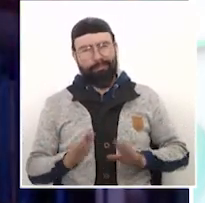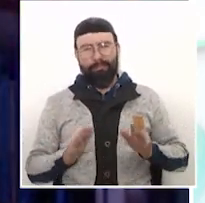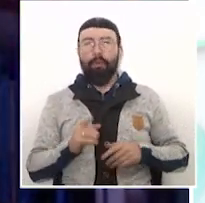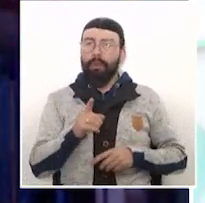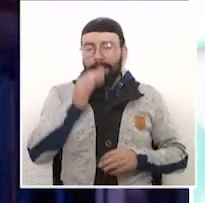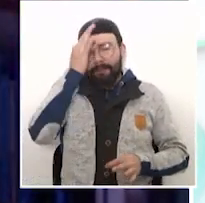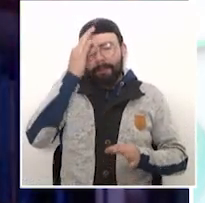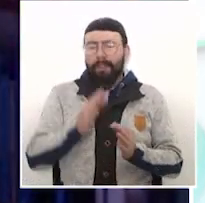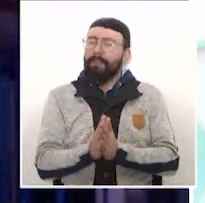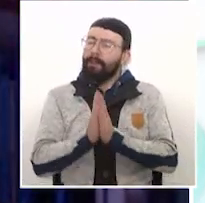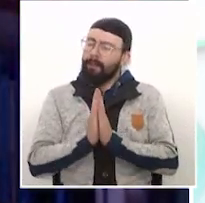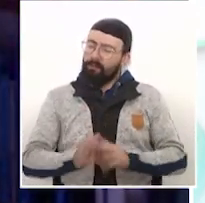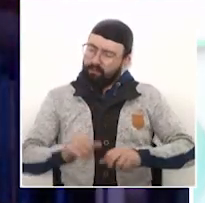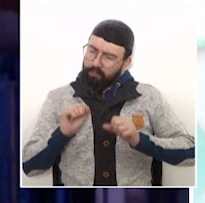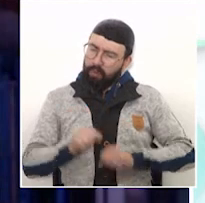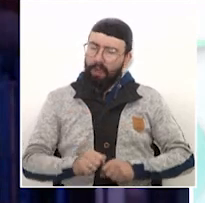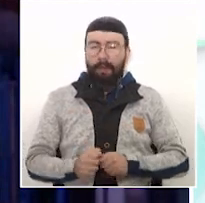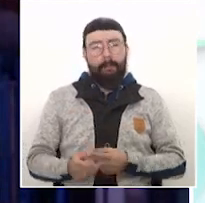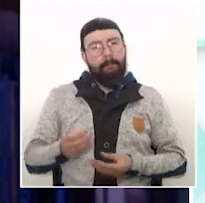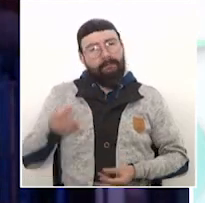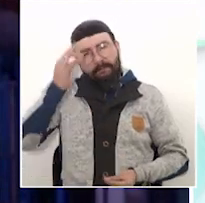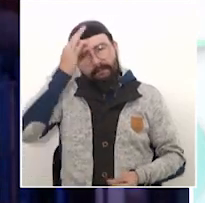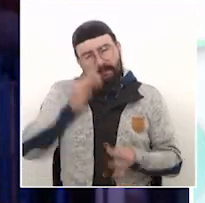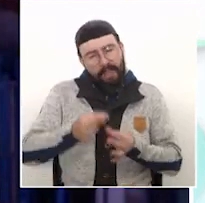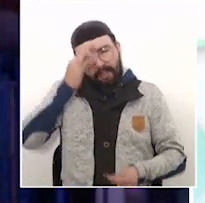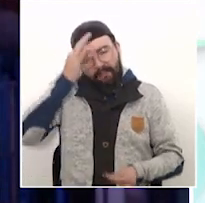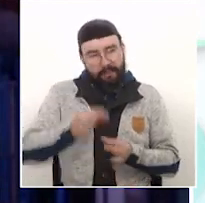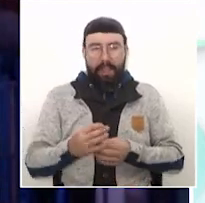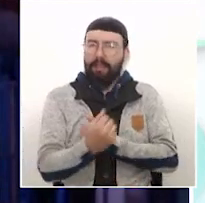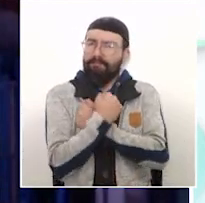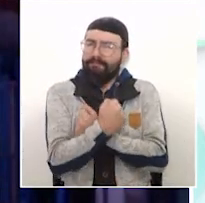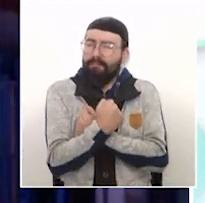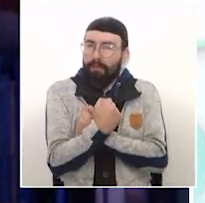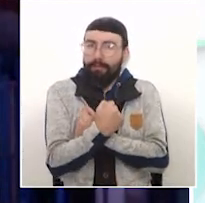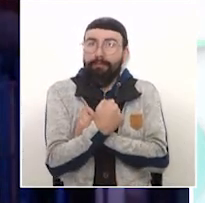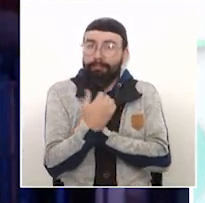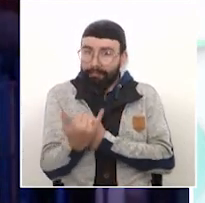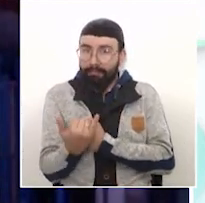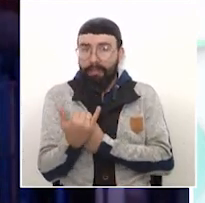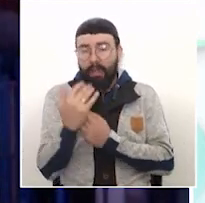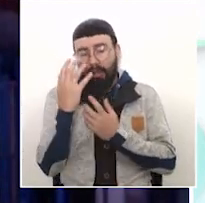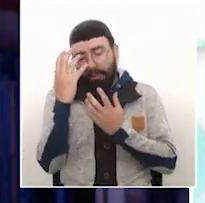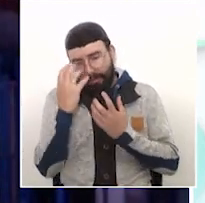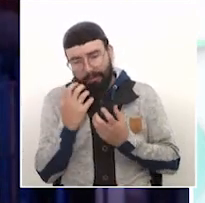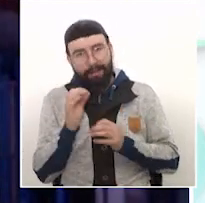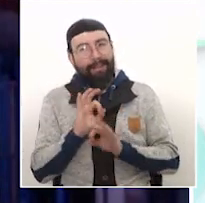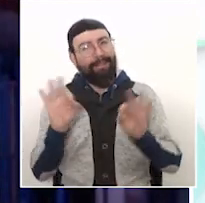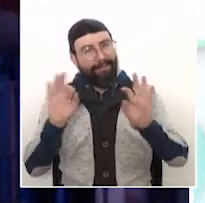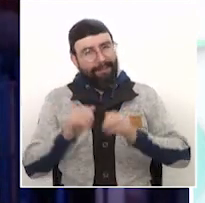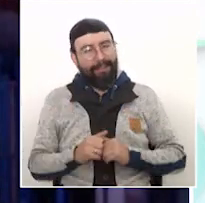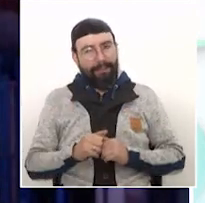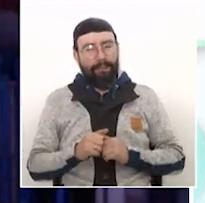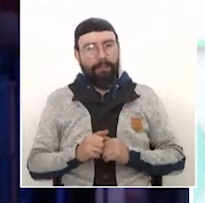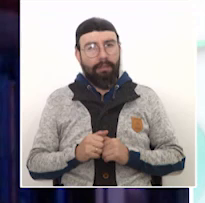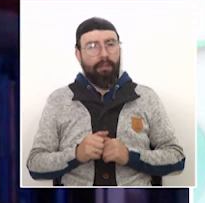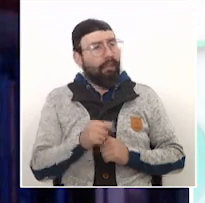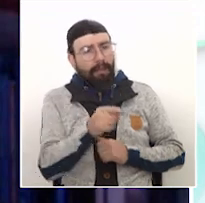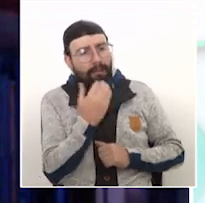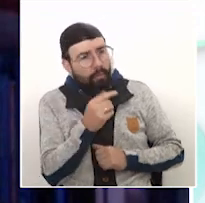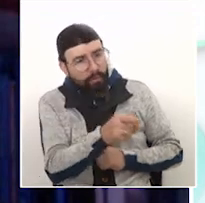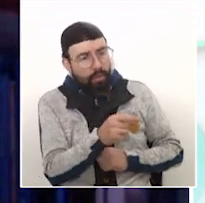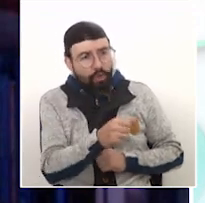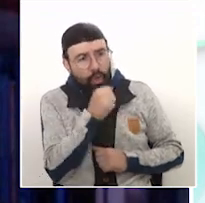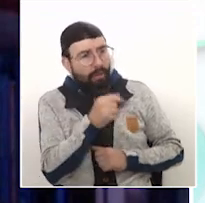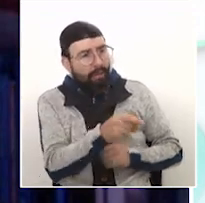y comienzas a reforzar la fe y el amor, no te vas a un estado depresivo. Ya sé, yo no creo que cuando le digan la noticia se va a ir de una vez